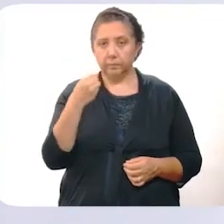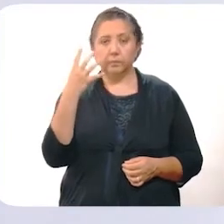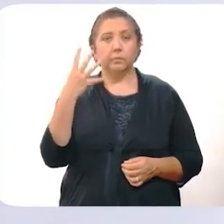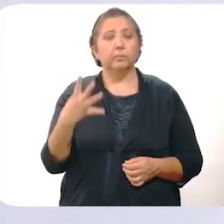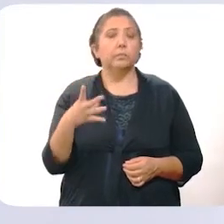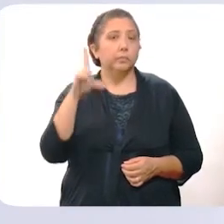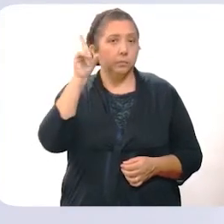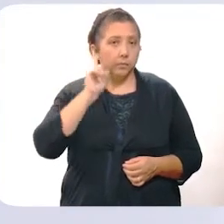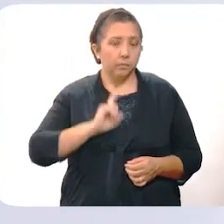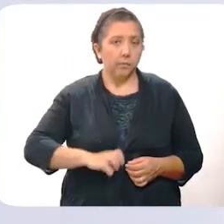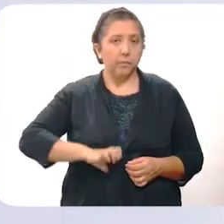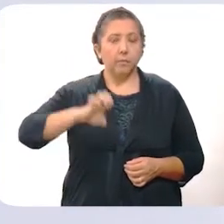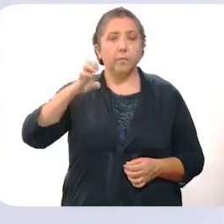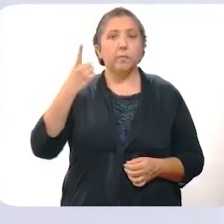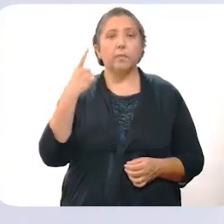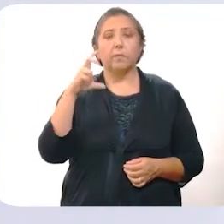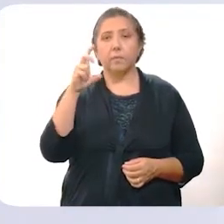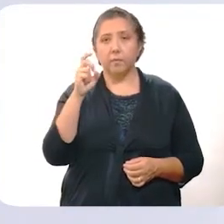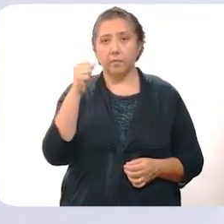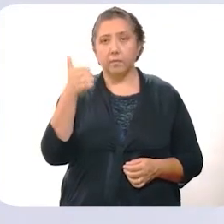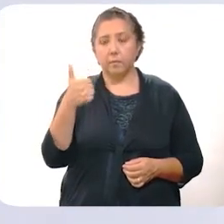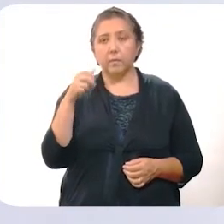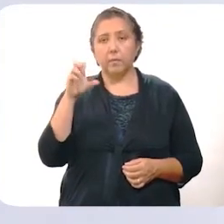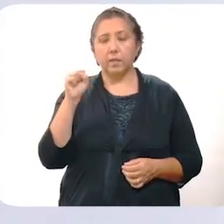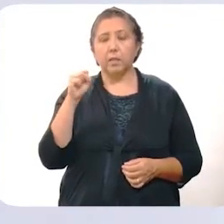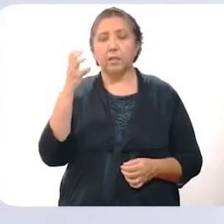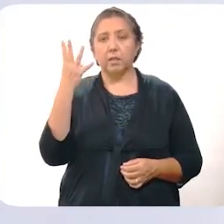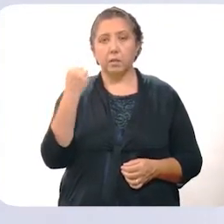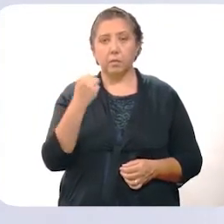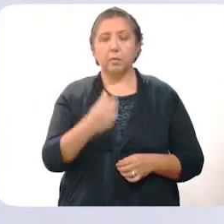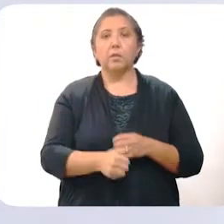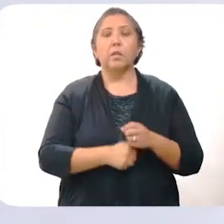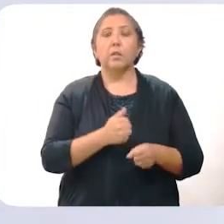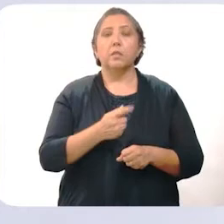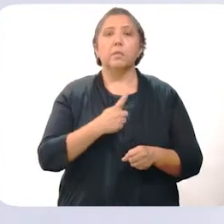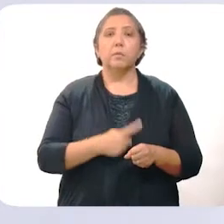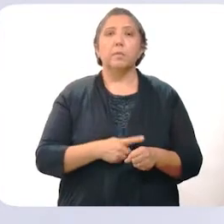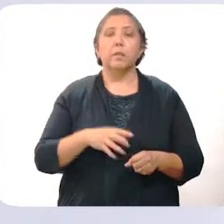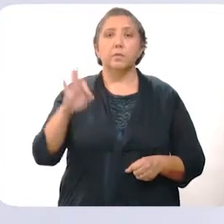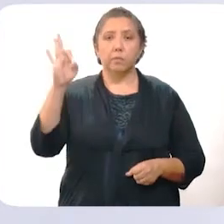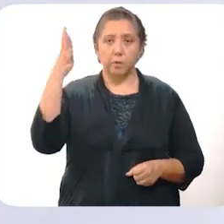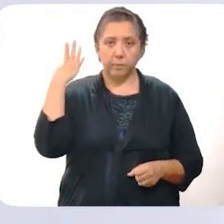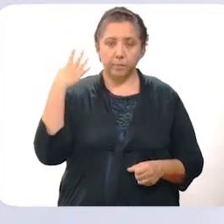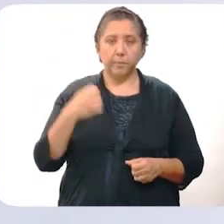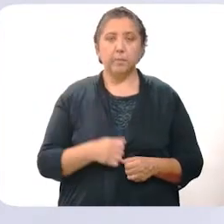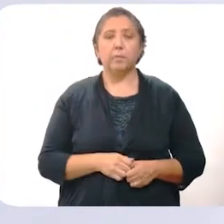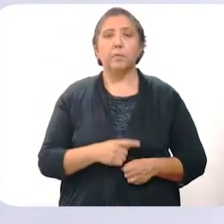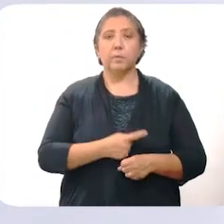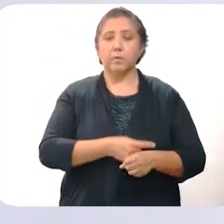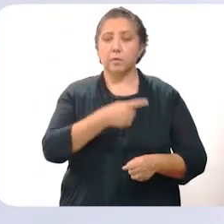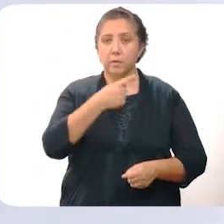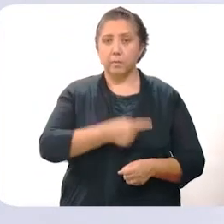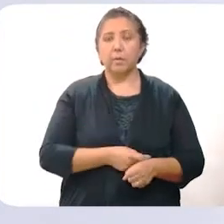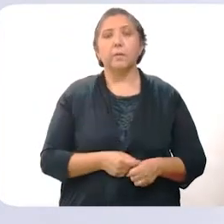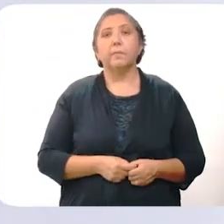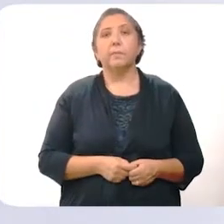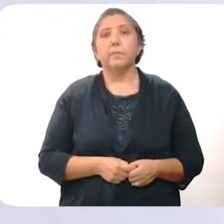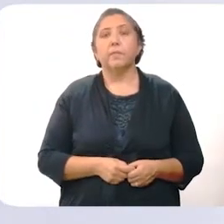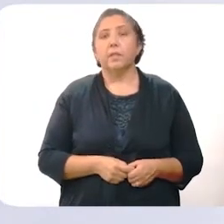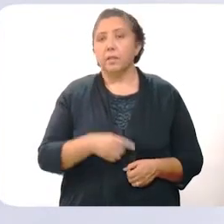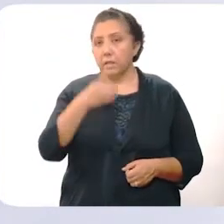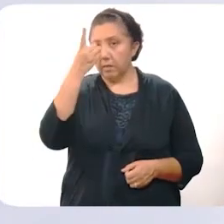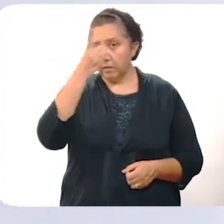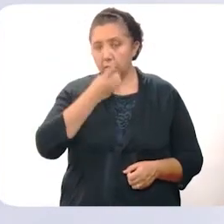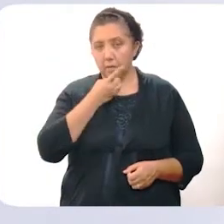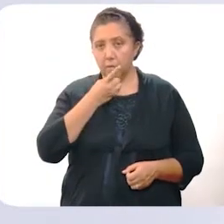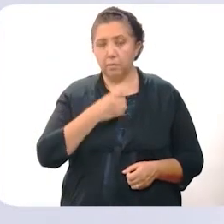4 mujeres, de un rango de edad de 36 a 69 años. Sus principales enfermedades fueron hipertensión arterial sistémica,